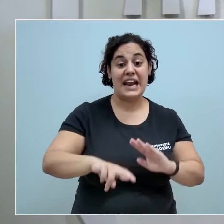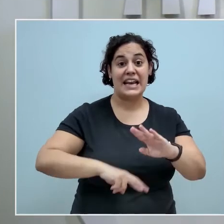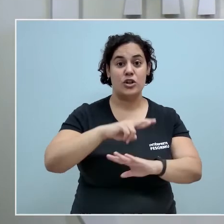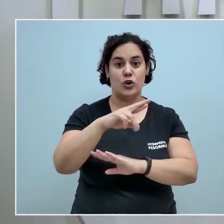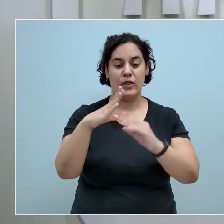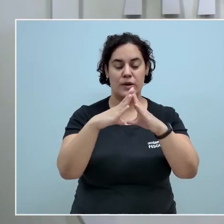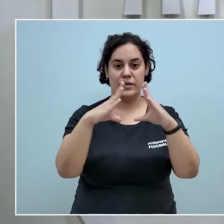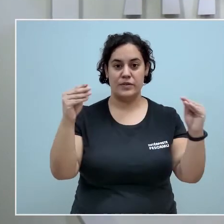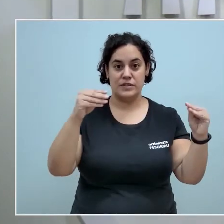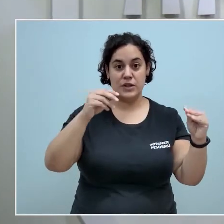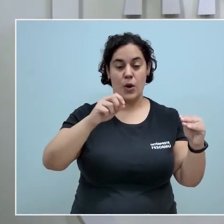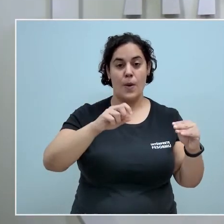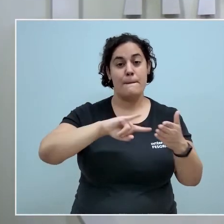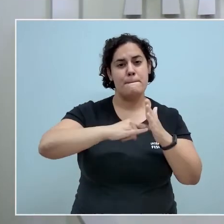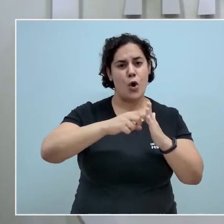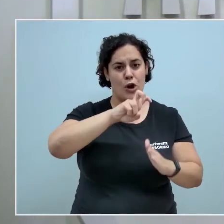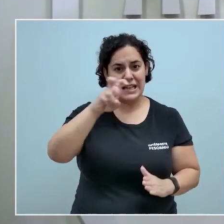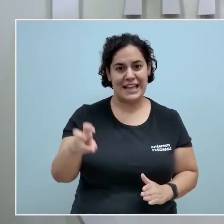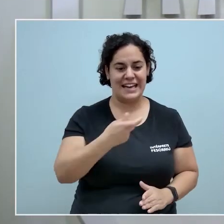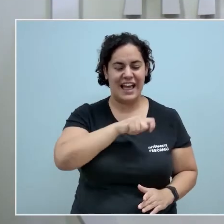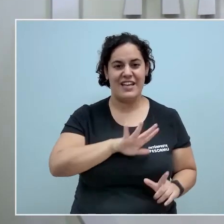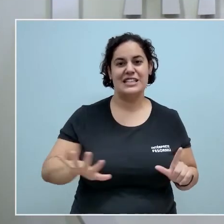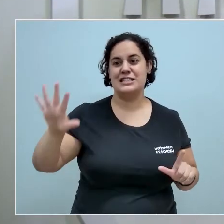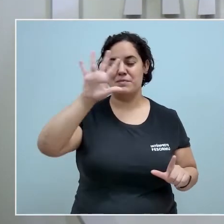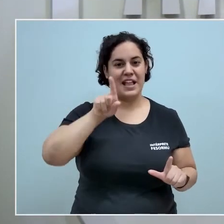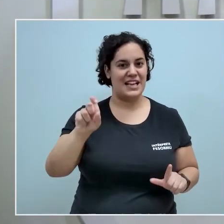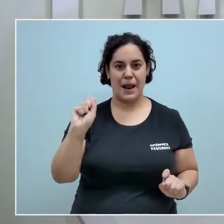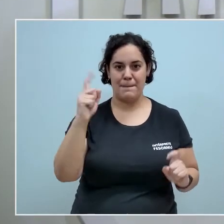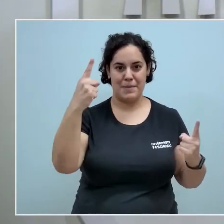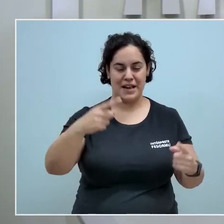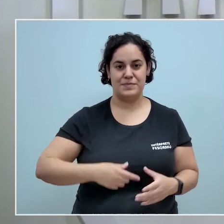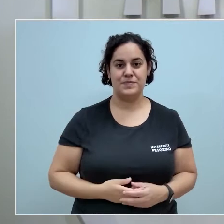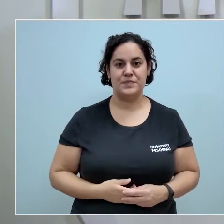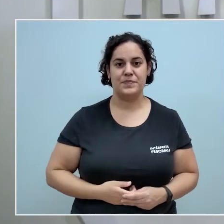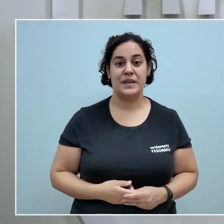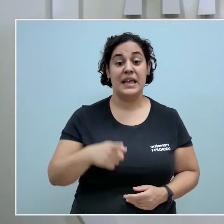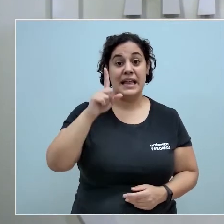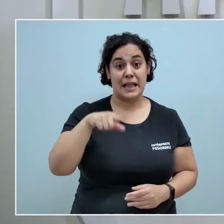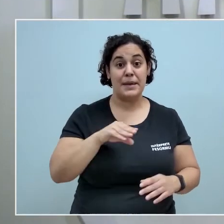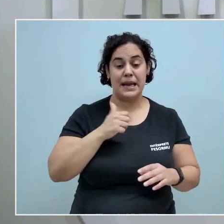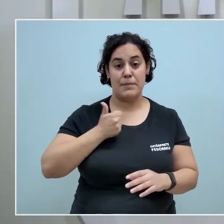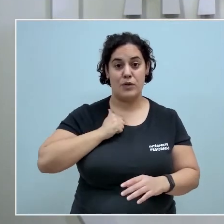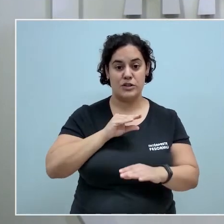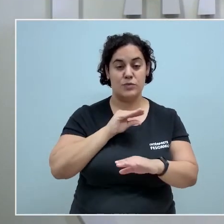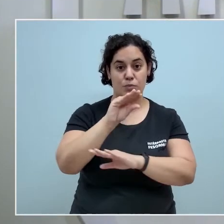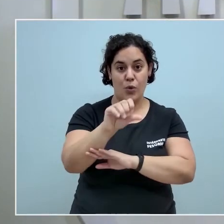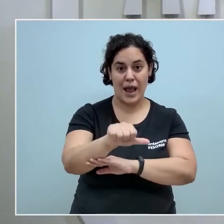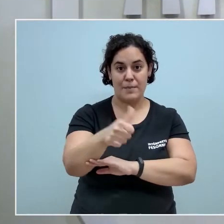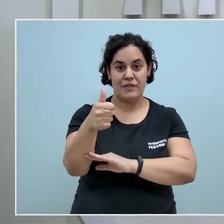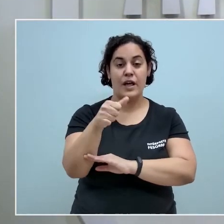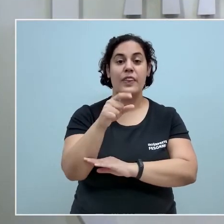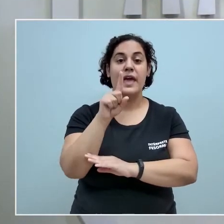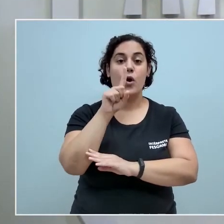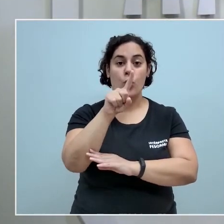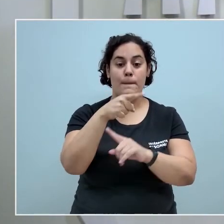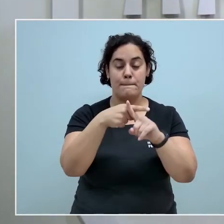una universidad politécnica de toda España. Ya para concluir, quiero destacar también la inversión aprobada por el Consejo de más de